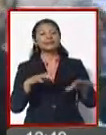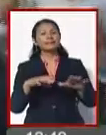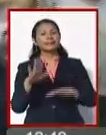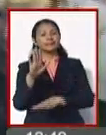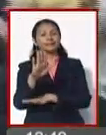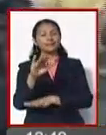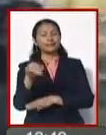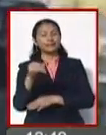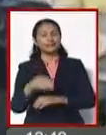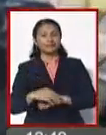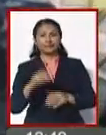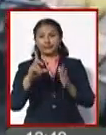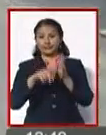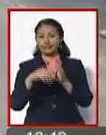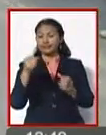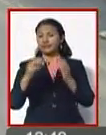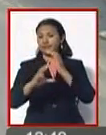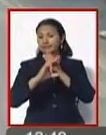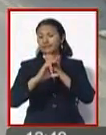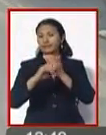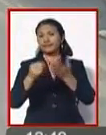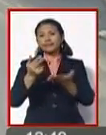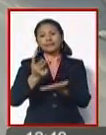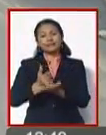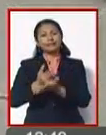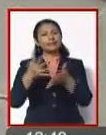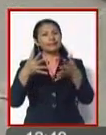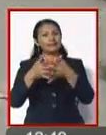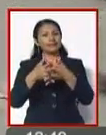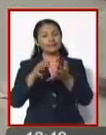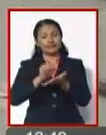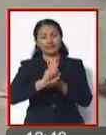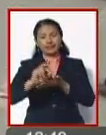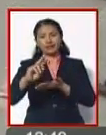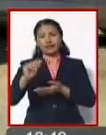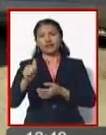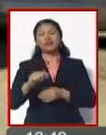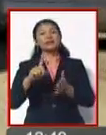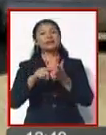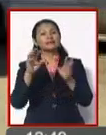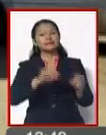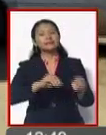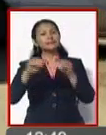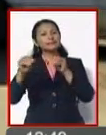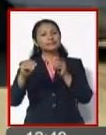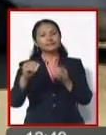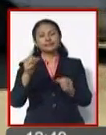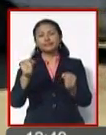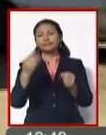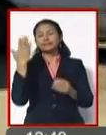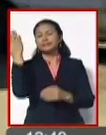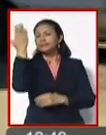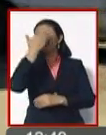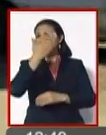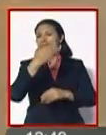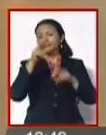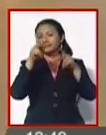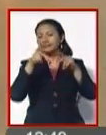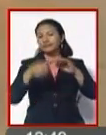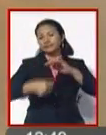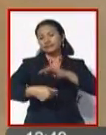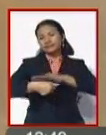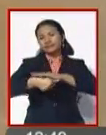produjo la tarde de este jueves, luego que el camión se encontrara varado por el bloqueo en San Ramón. El conductor decidió mover el vehículo sin percatarse que su